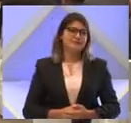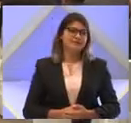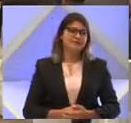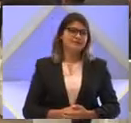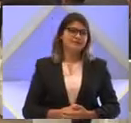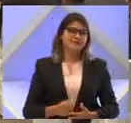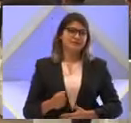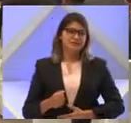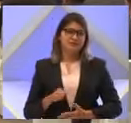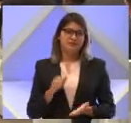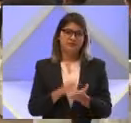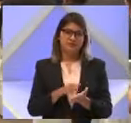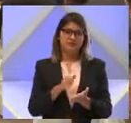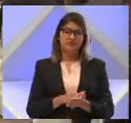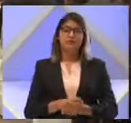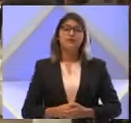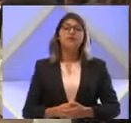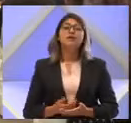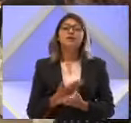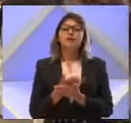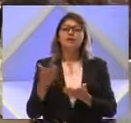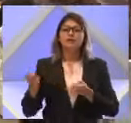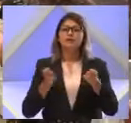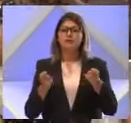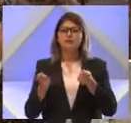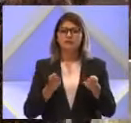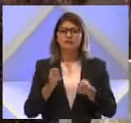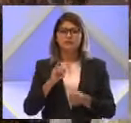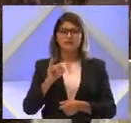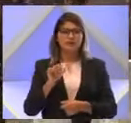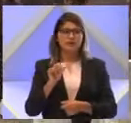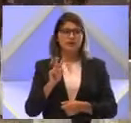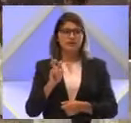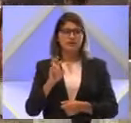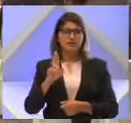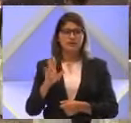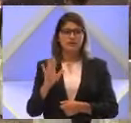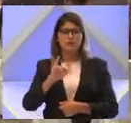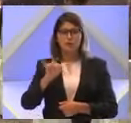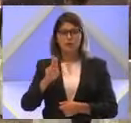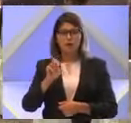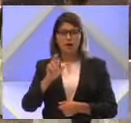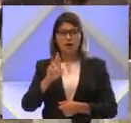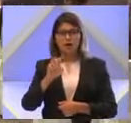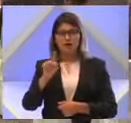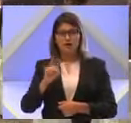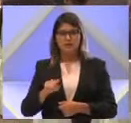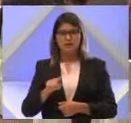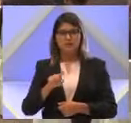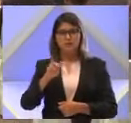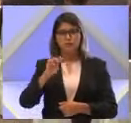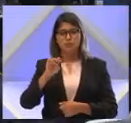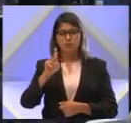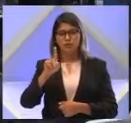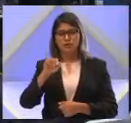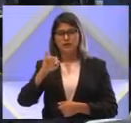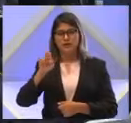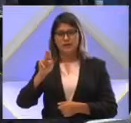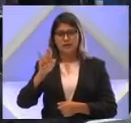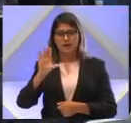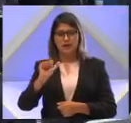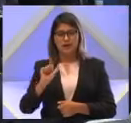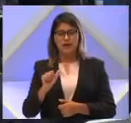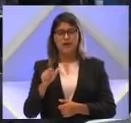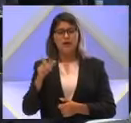y nuestro moderador javier juárez mujica comisionado de la ftm entrega